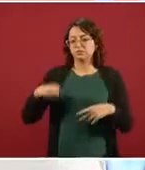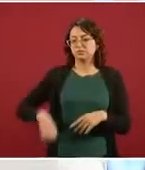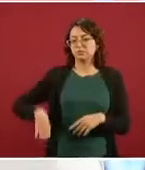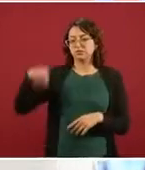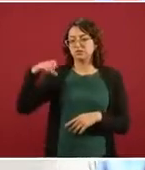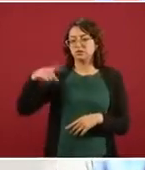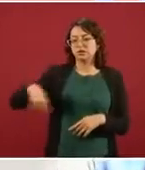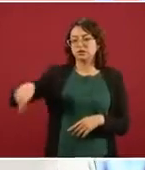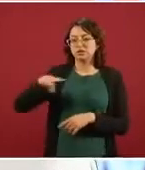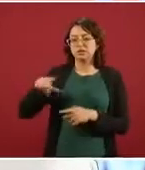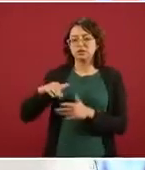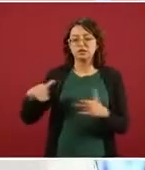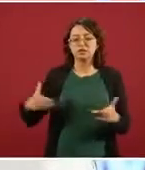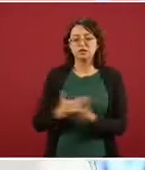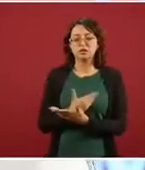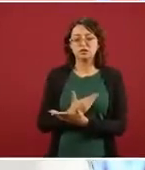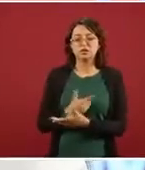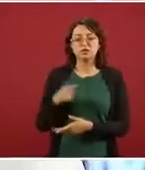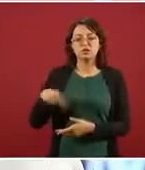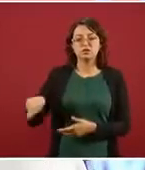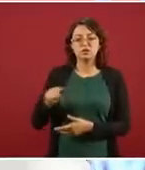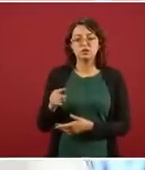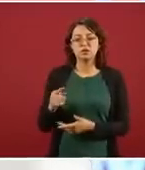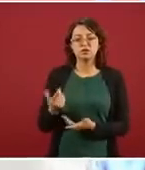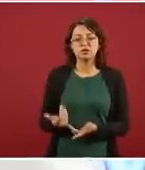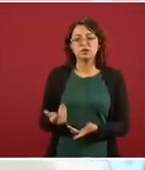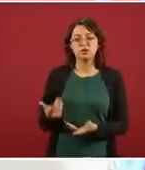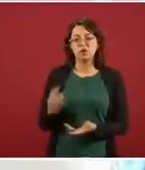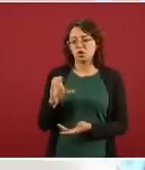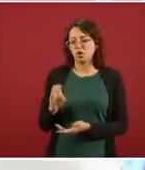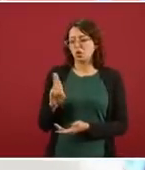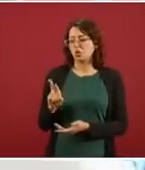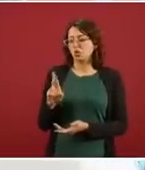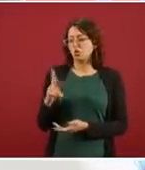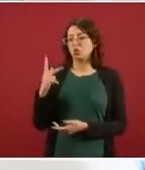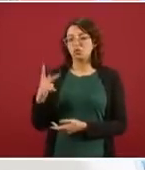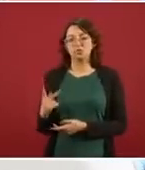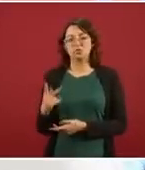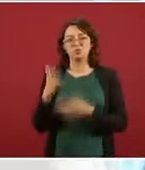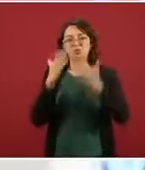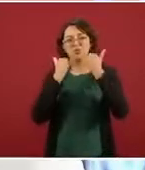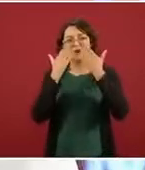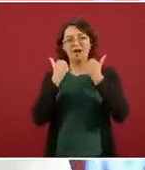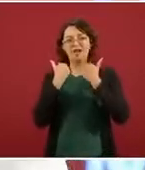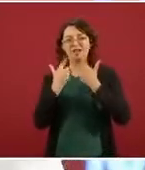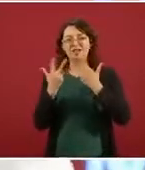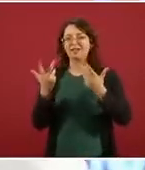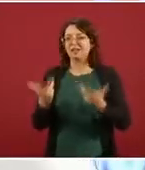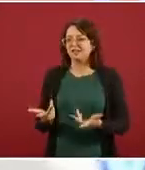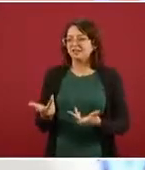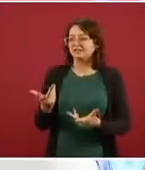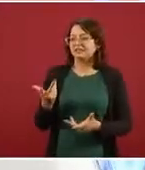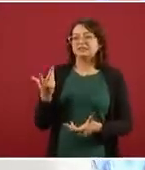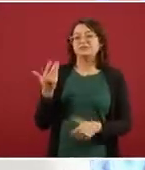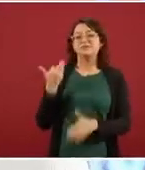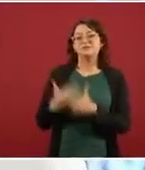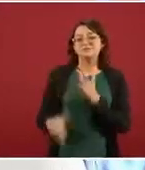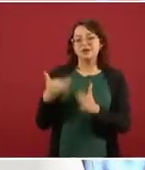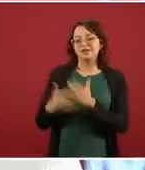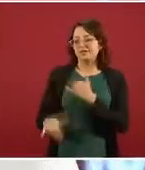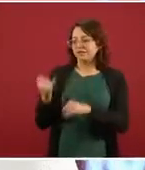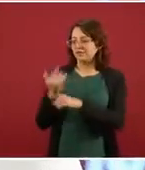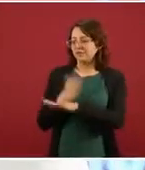nacieron con una CURP y traemos un problema de calidad de datos, de tal manera que si el banco no nos abre la